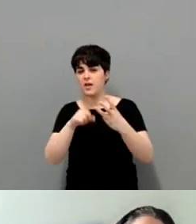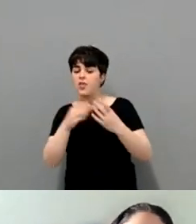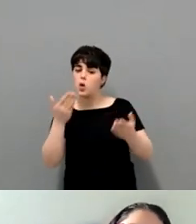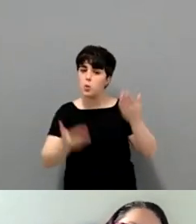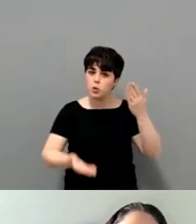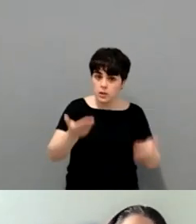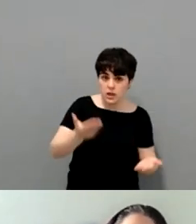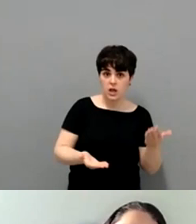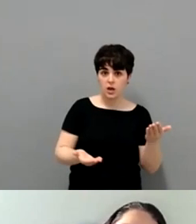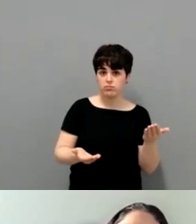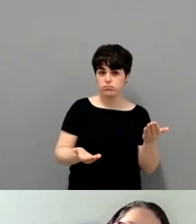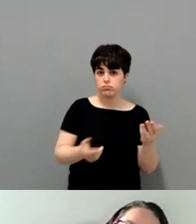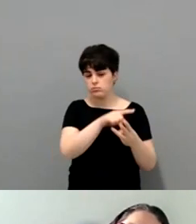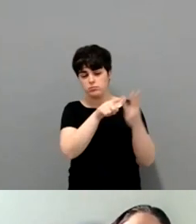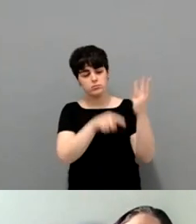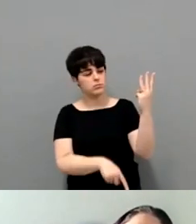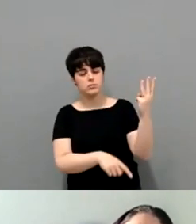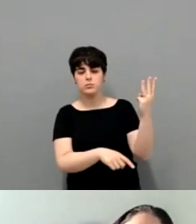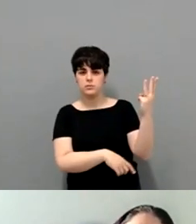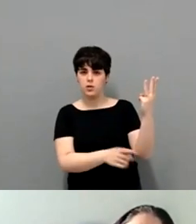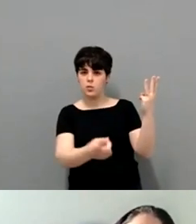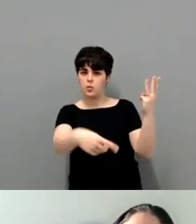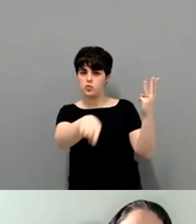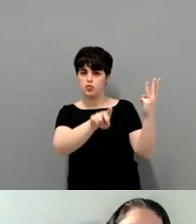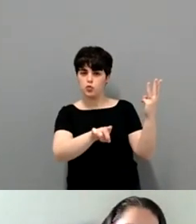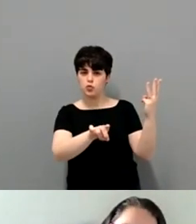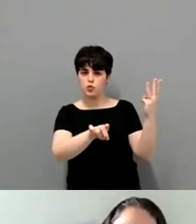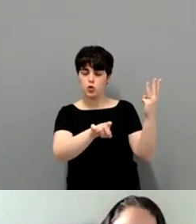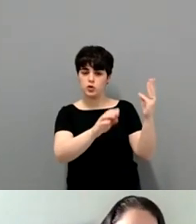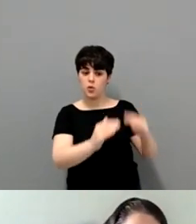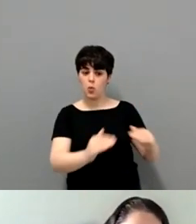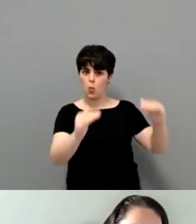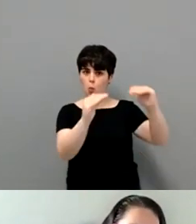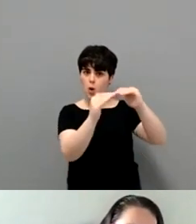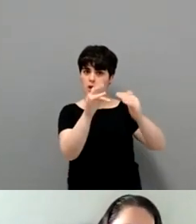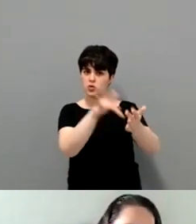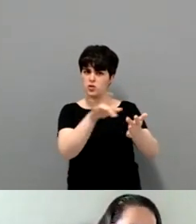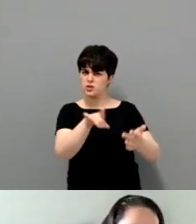justicia, ¿podéis acceder en igualdad? No.